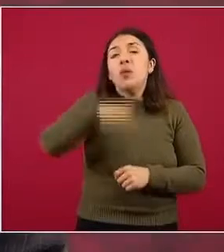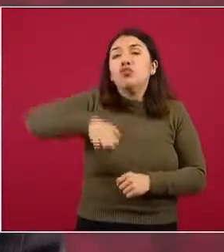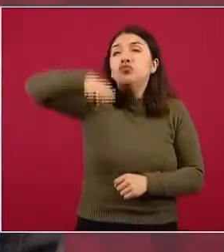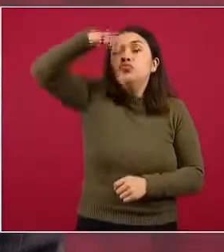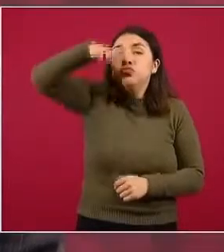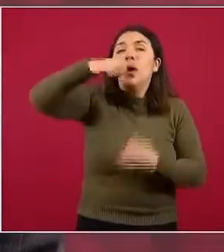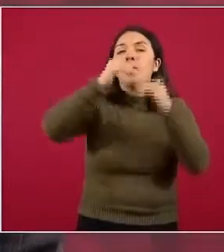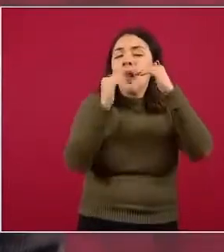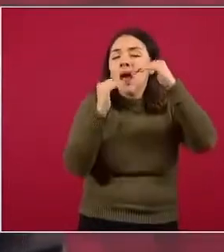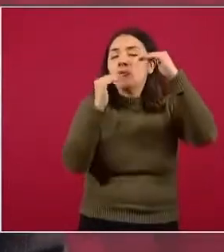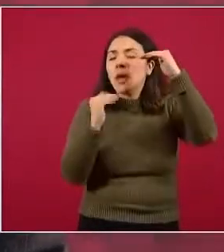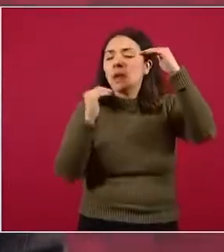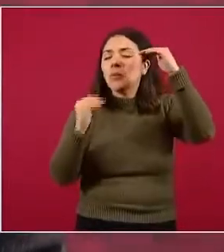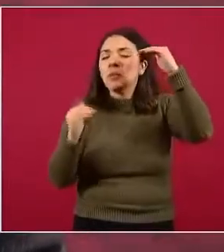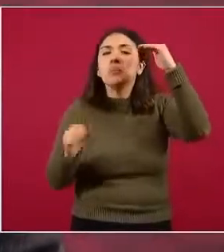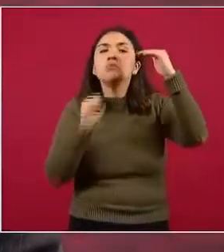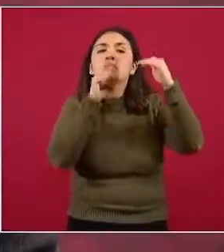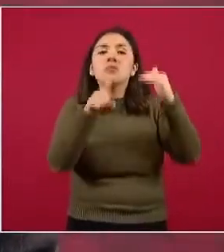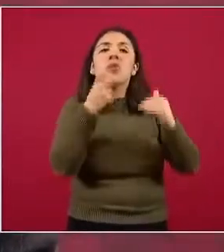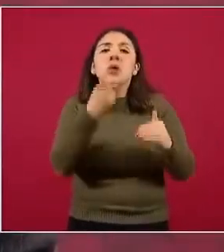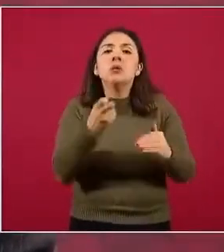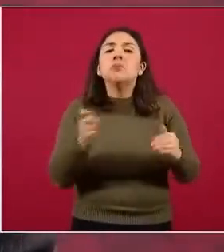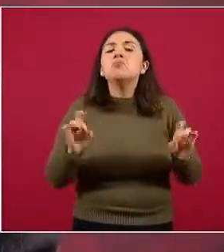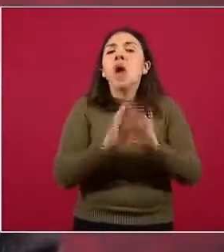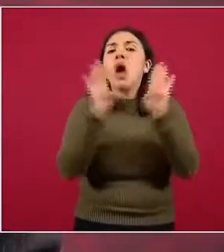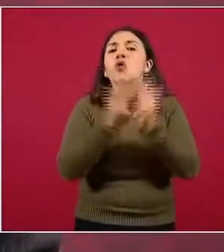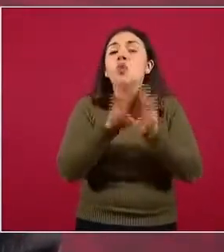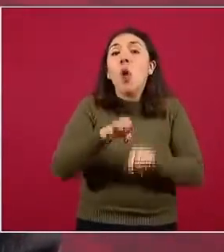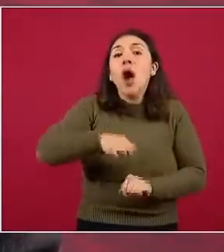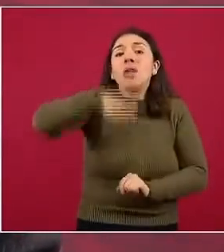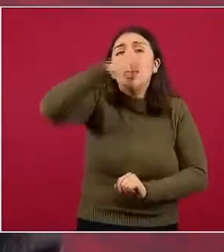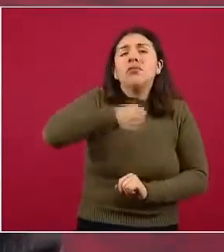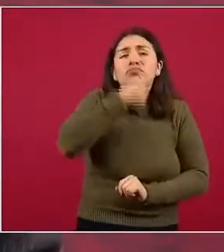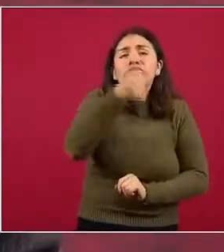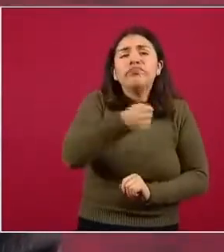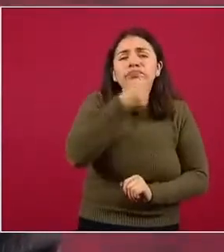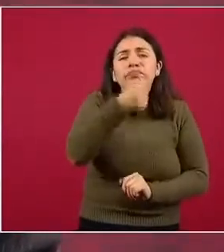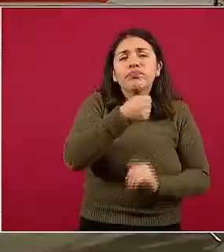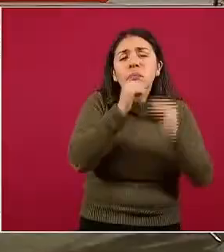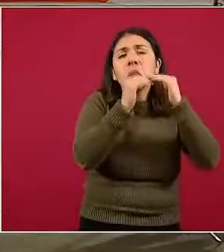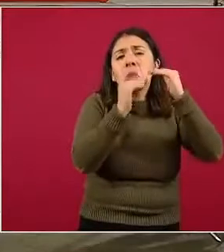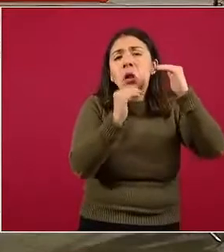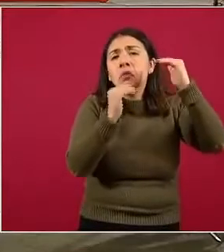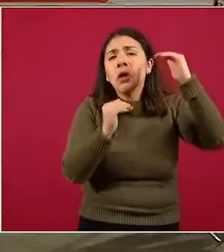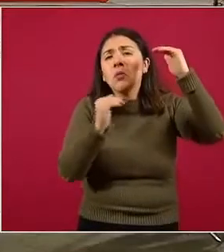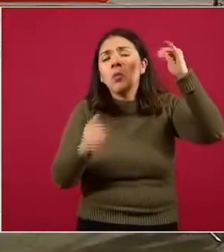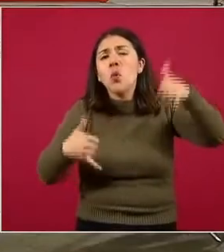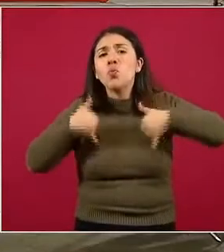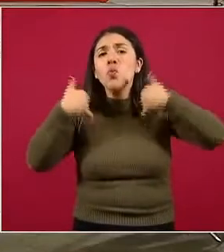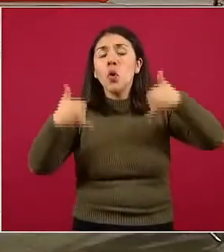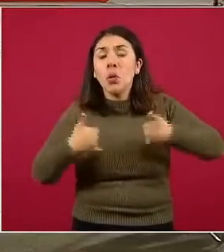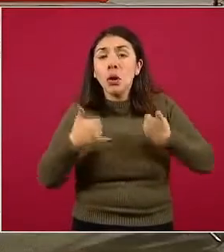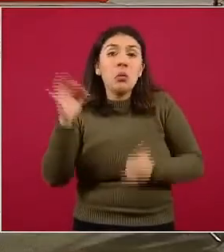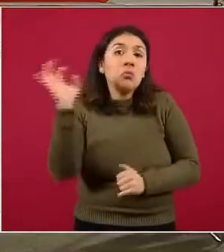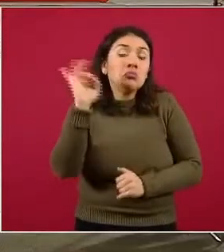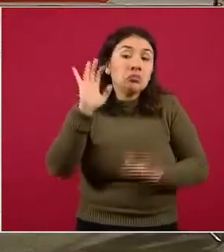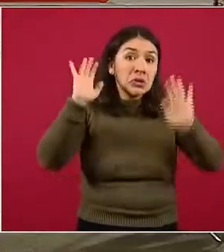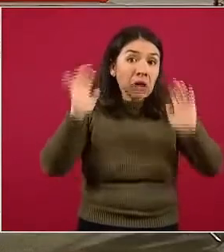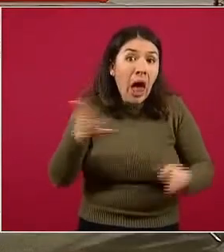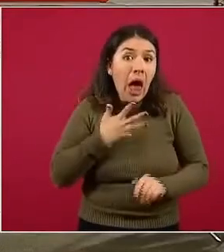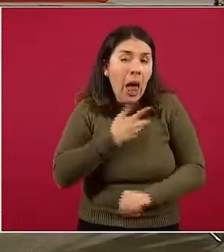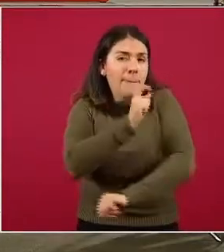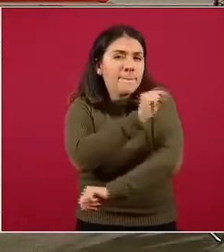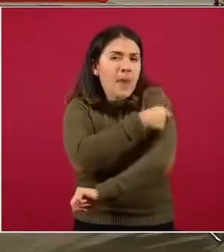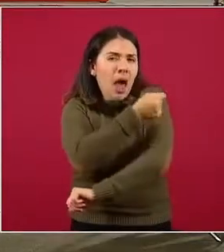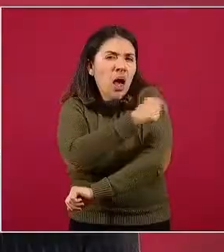menor riesgo y eso coincide o deriva de mayor edad a menor edad, seguramente para el momento en que hayamos